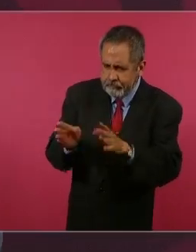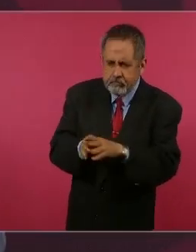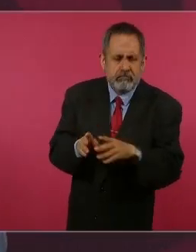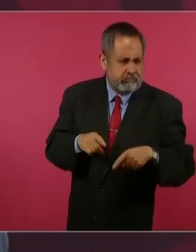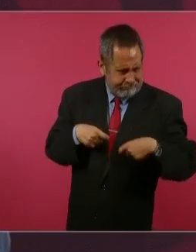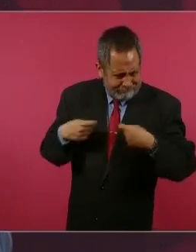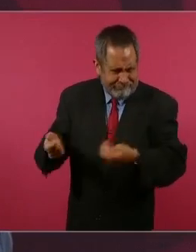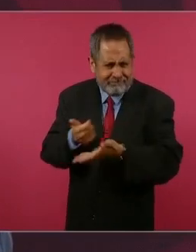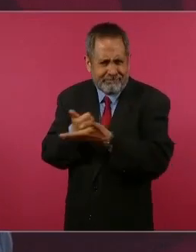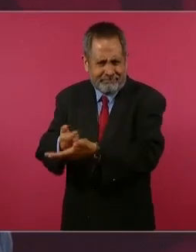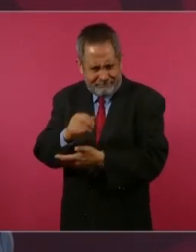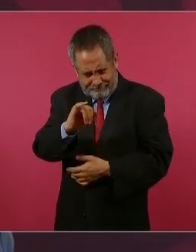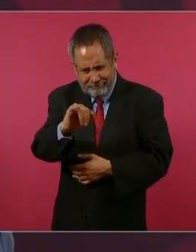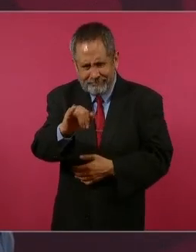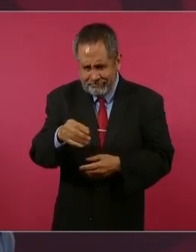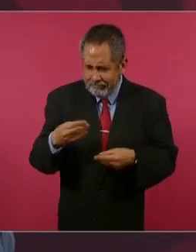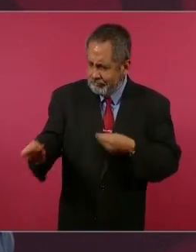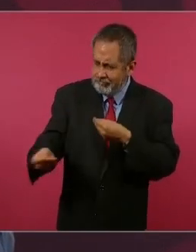se les ayuda